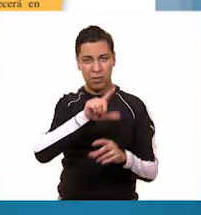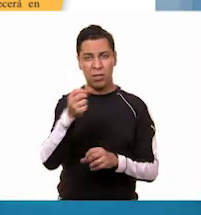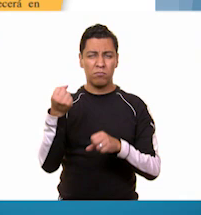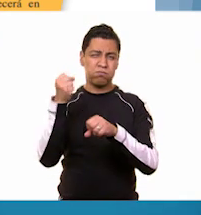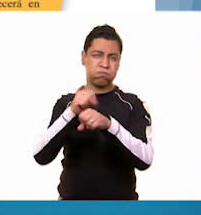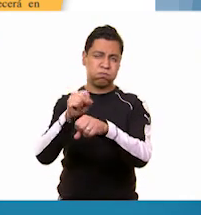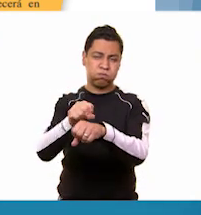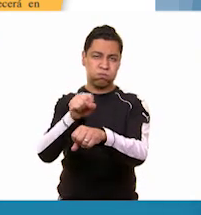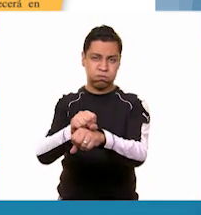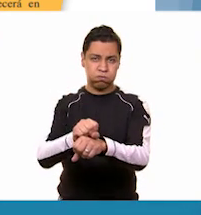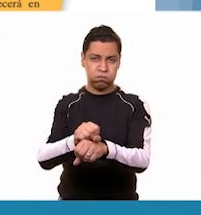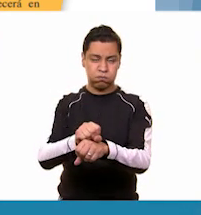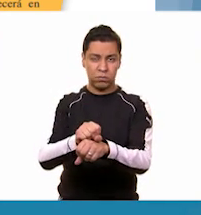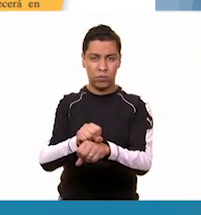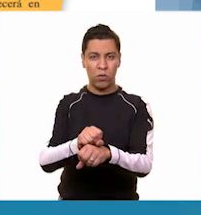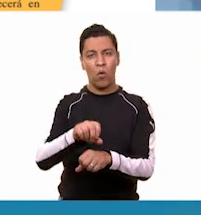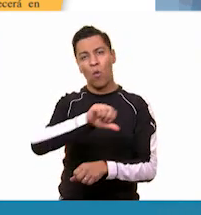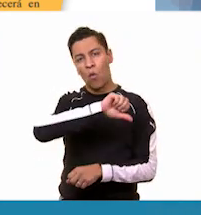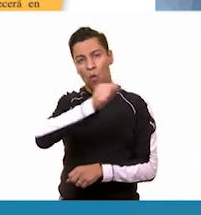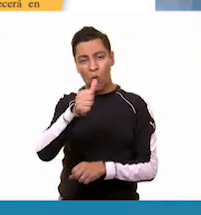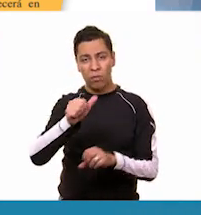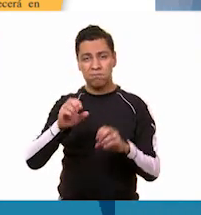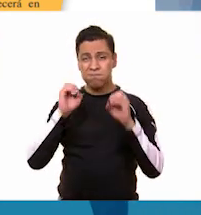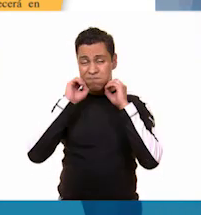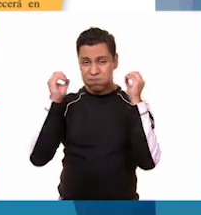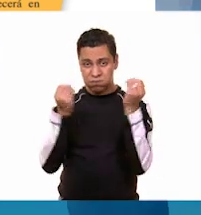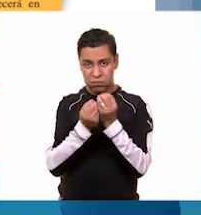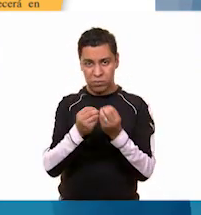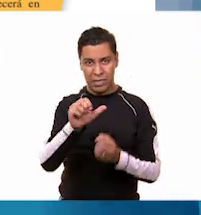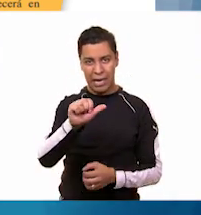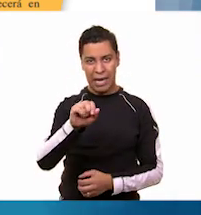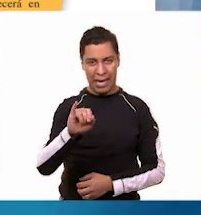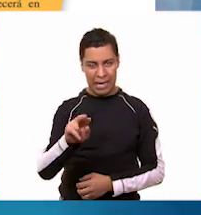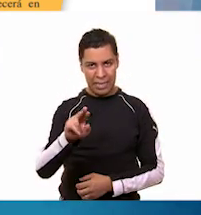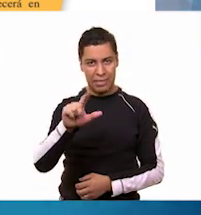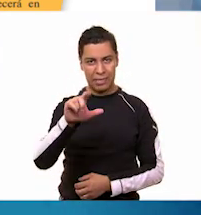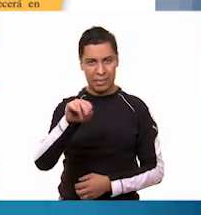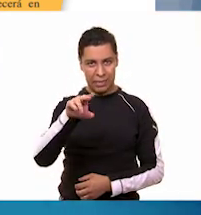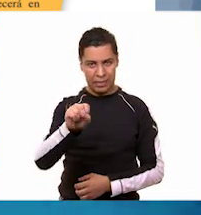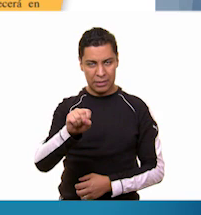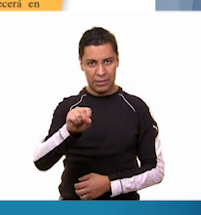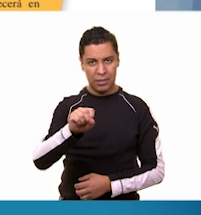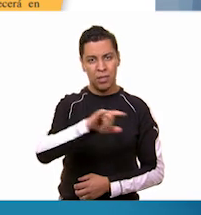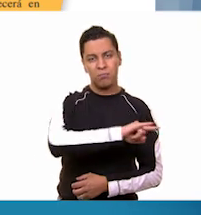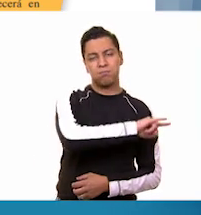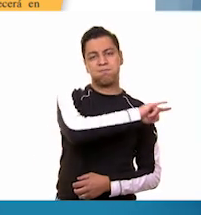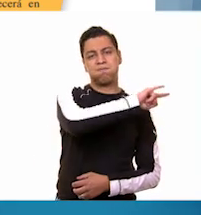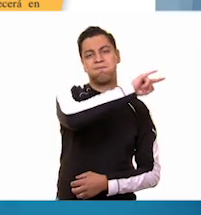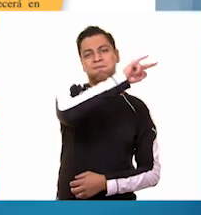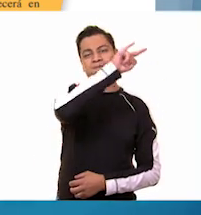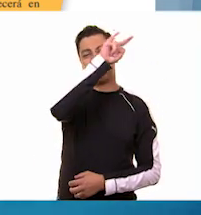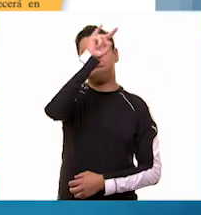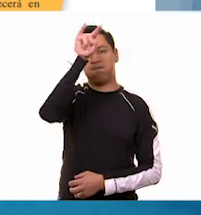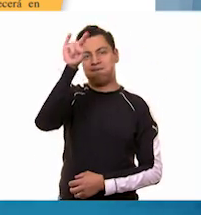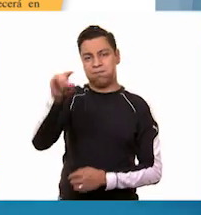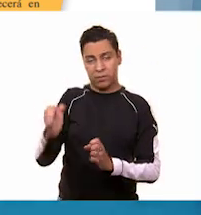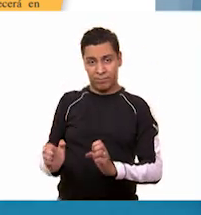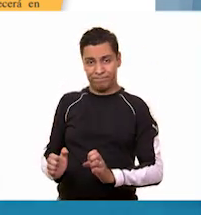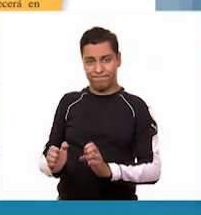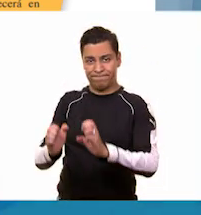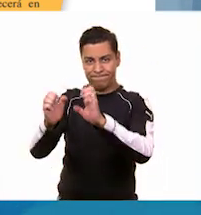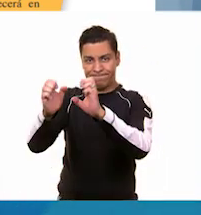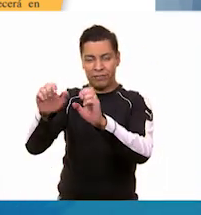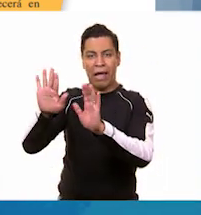hangar del United Airlines en Los Ángeles, el transbordador será transferido al California Space Center, donde permanecerá